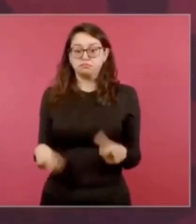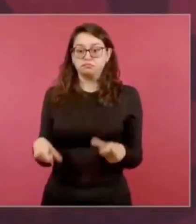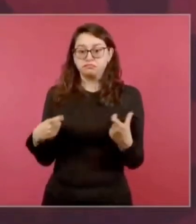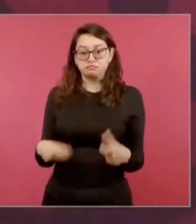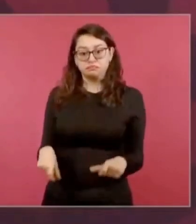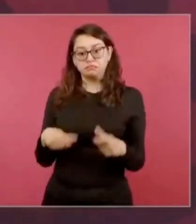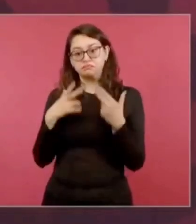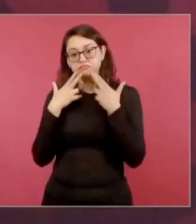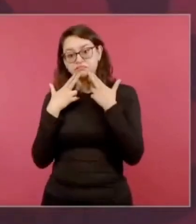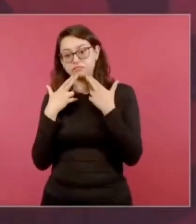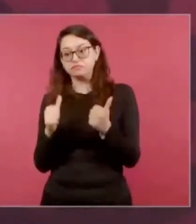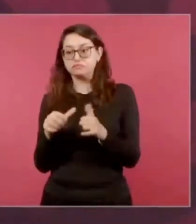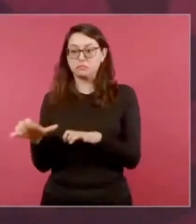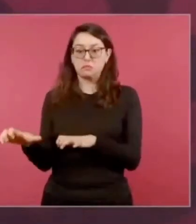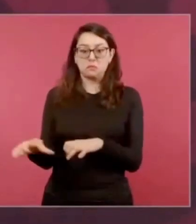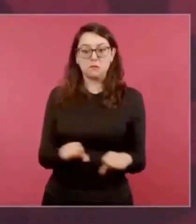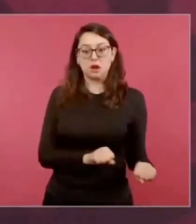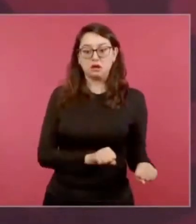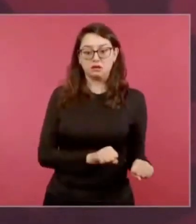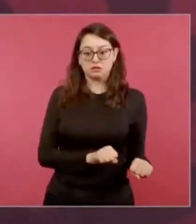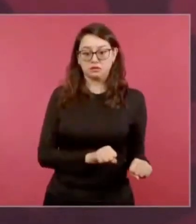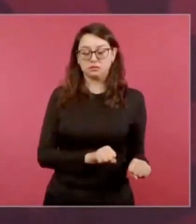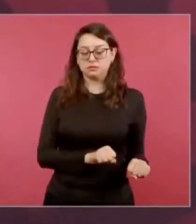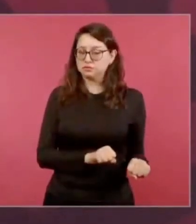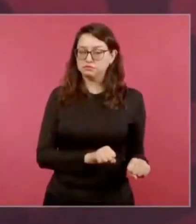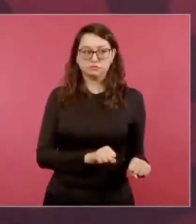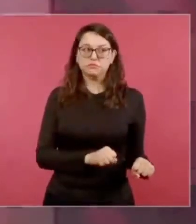arrebatado a los pueblos.